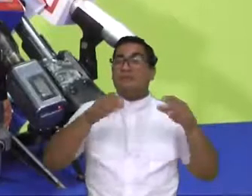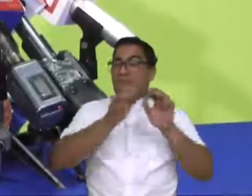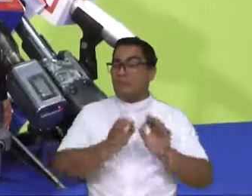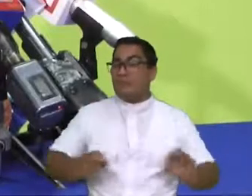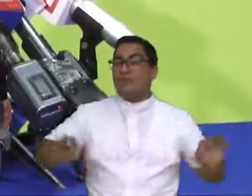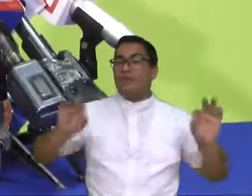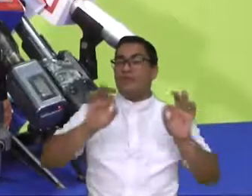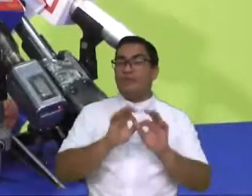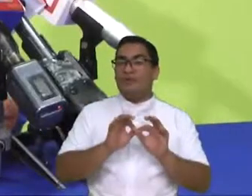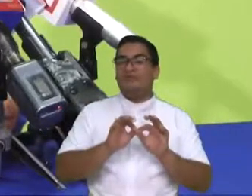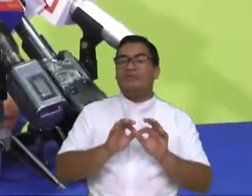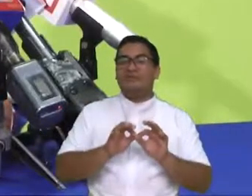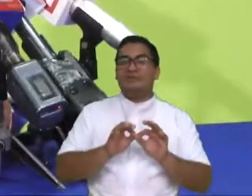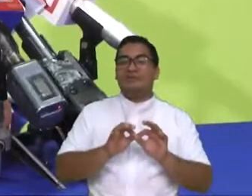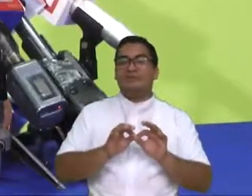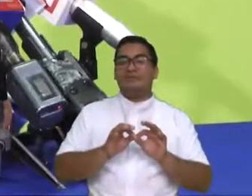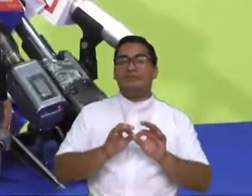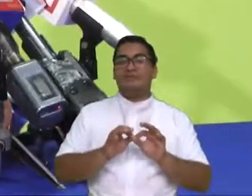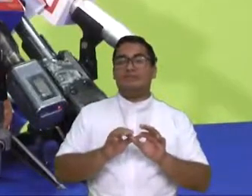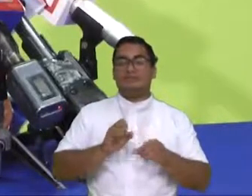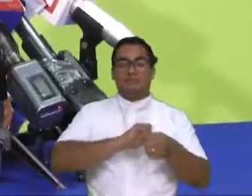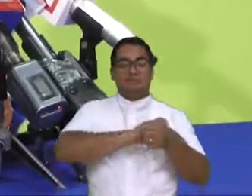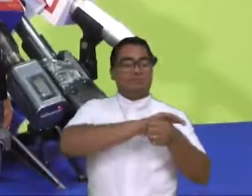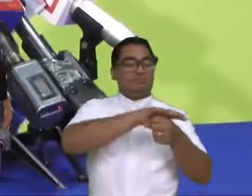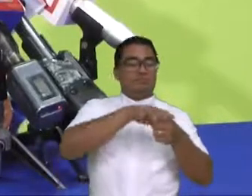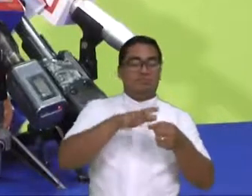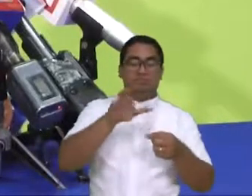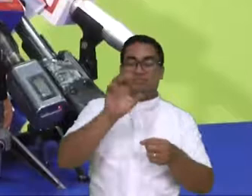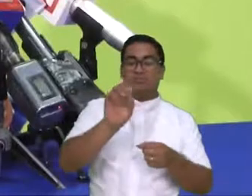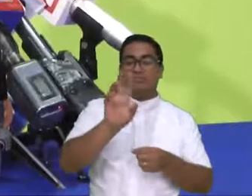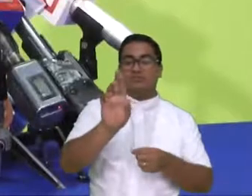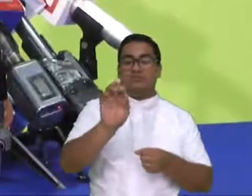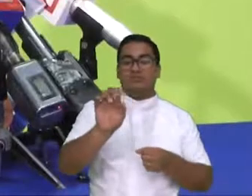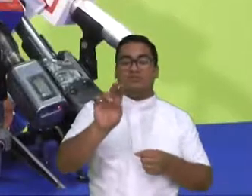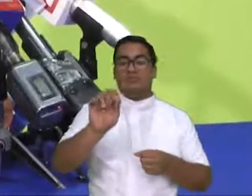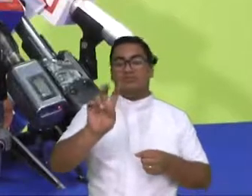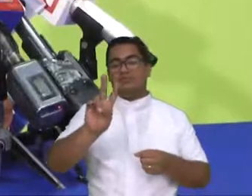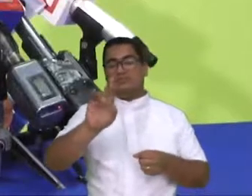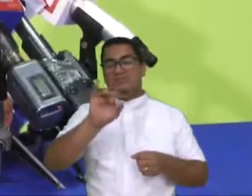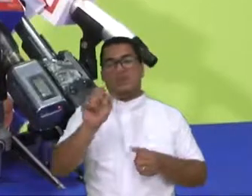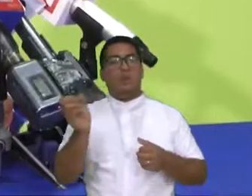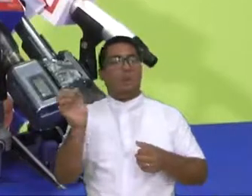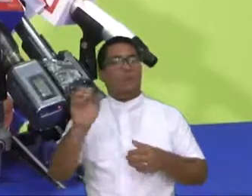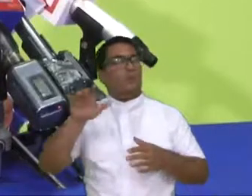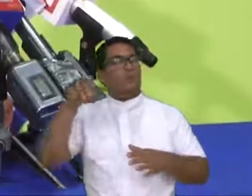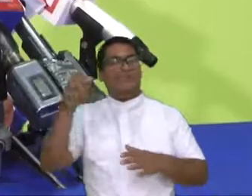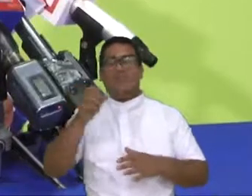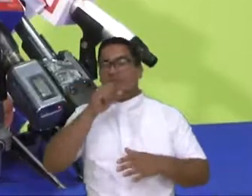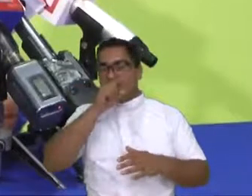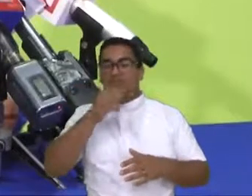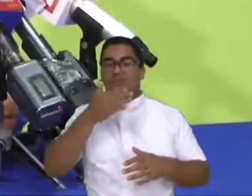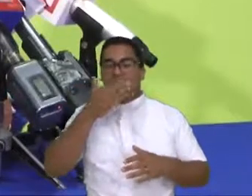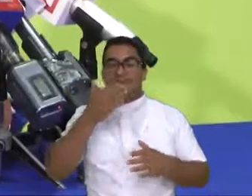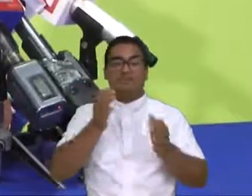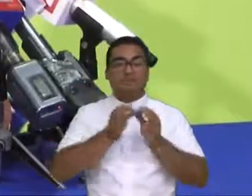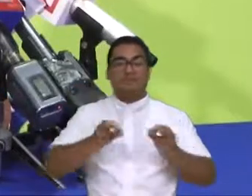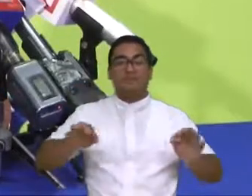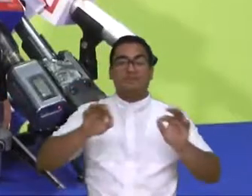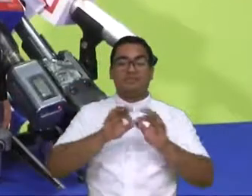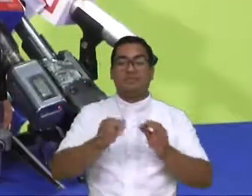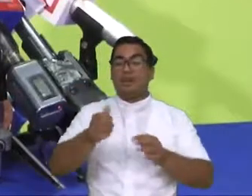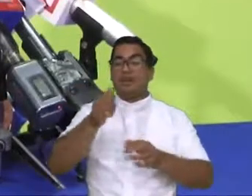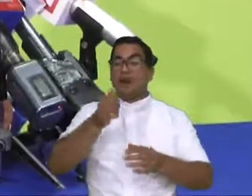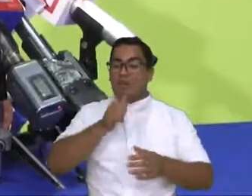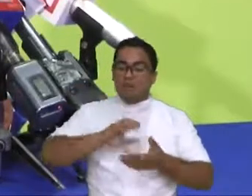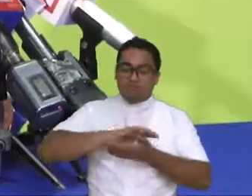fundamental, no solamente para el coronavirus, sino para cualquier cuadro respiratorio y otras enfermedades, como es el lavado de manos, que es un hábito